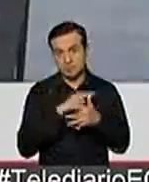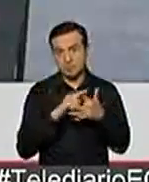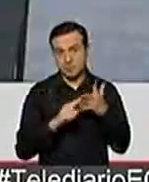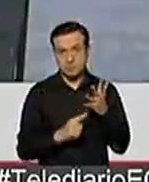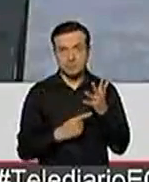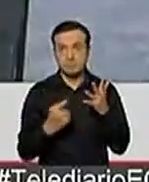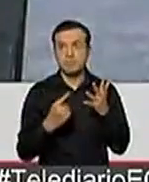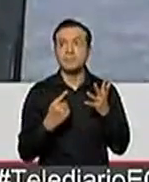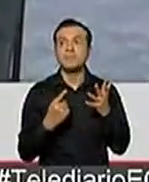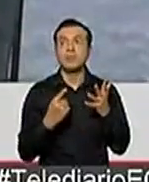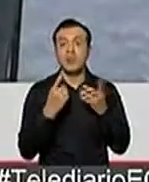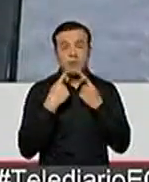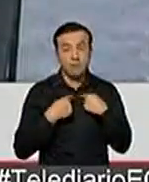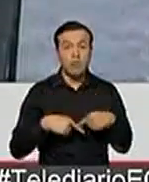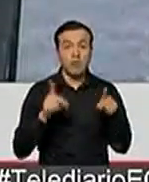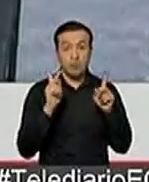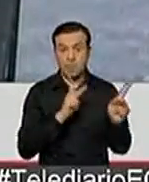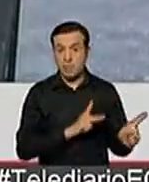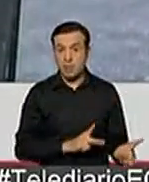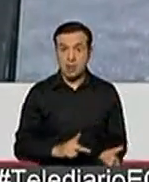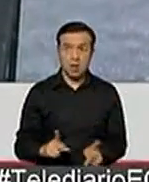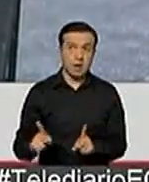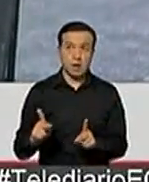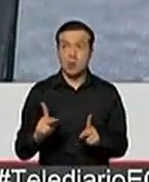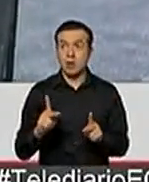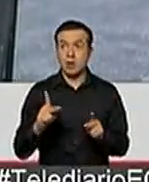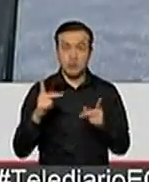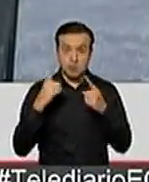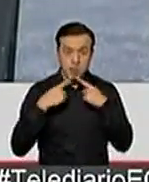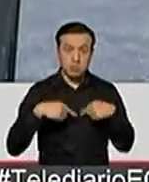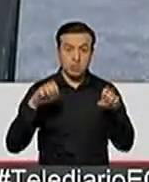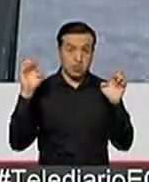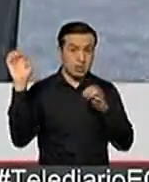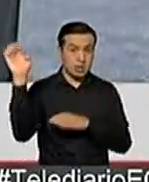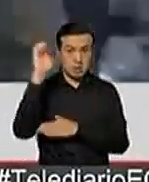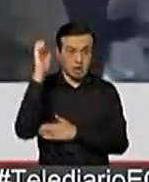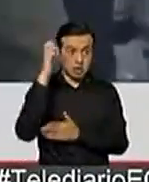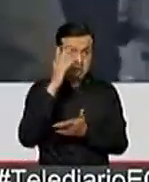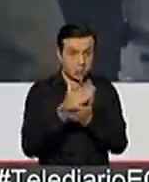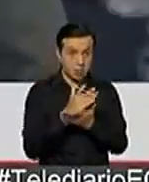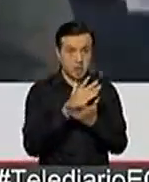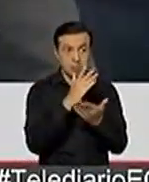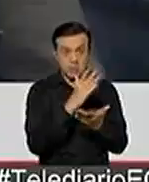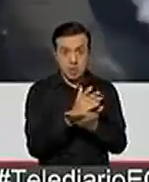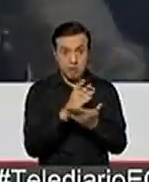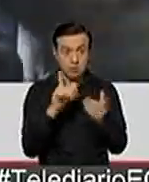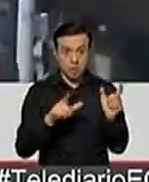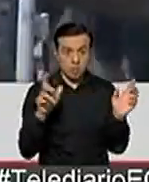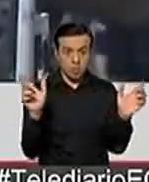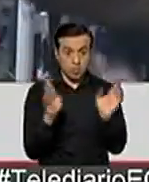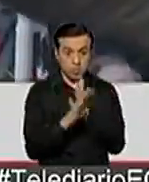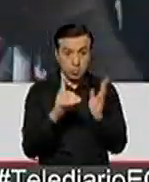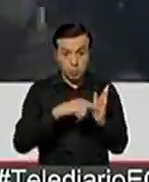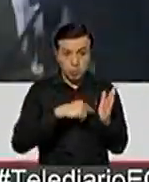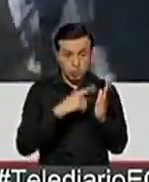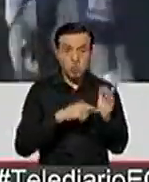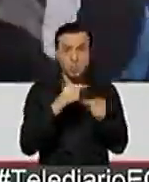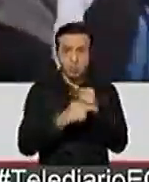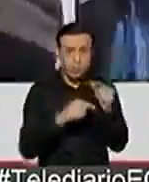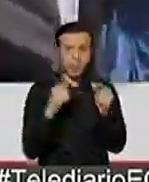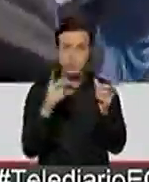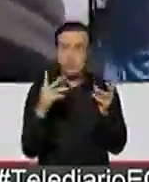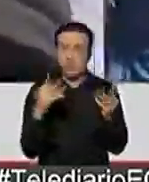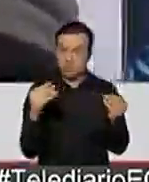otros. Finalmente, anunció un plan para terminar con los toques de queda que se han aplicado por varios días consecutivos en diferentes regiones del